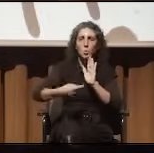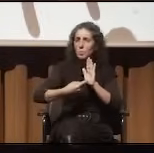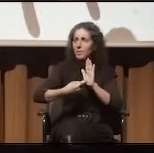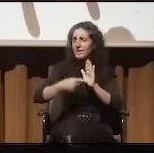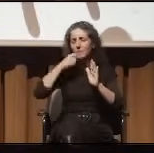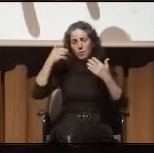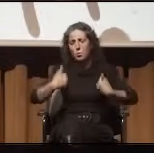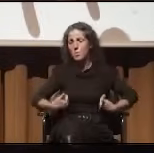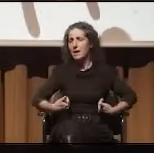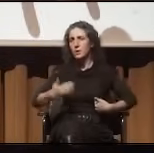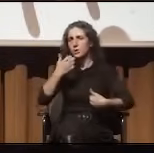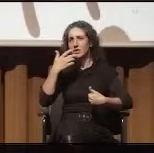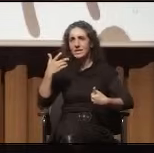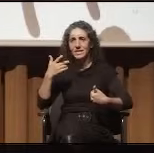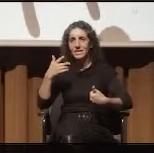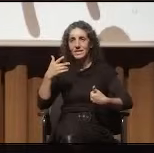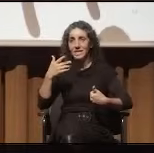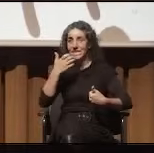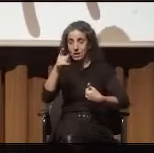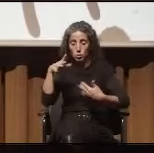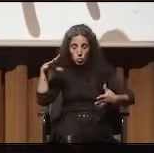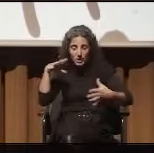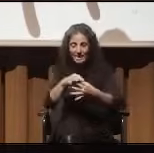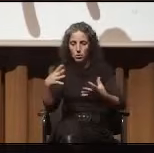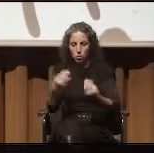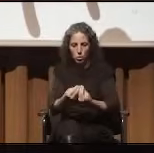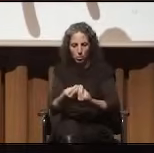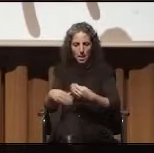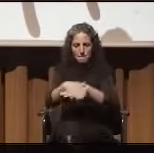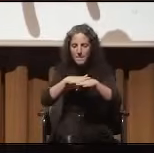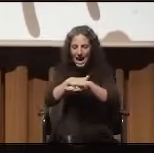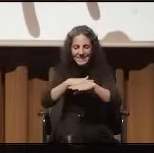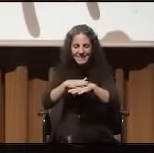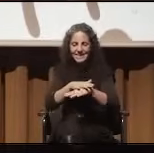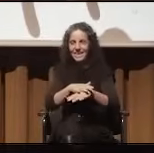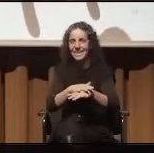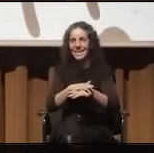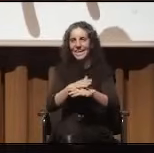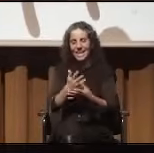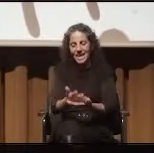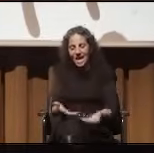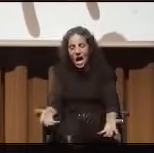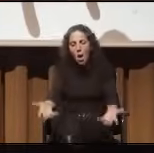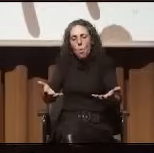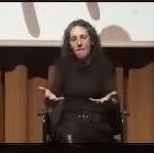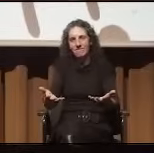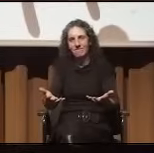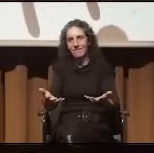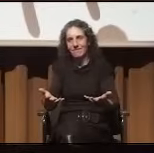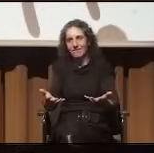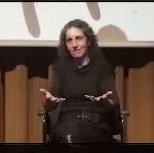estás conectado con la esencia que te sostiene y con lo que tú eres. Es consciente de eso, vives desde aquí, no desde